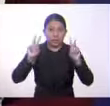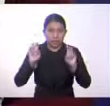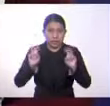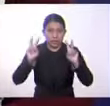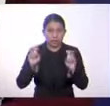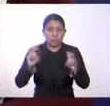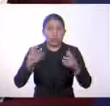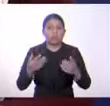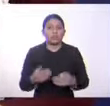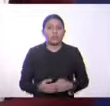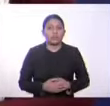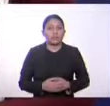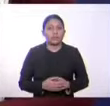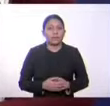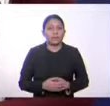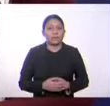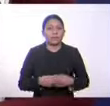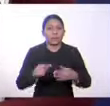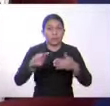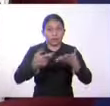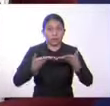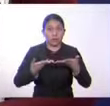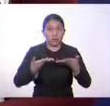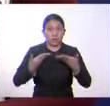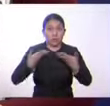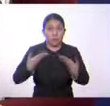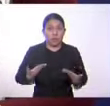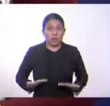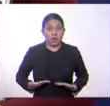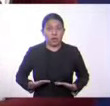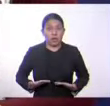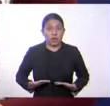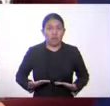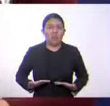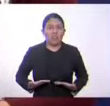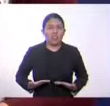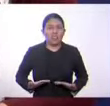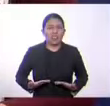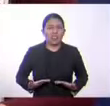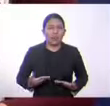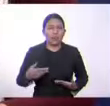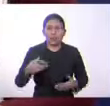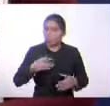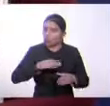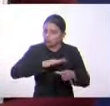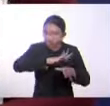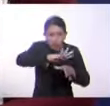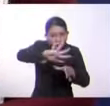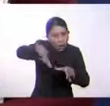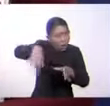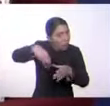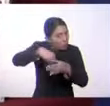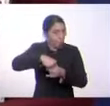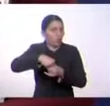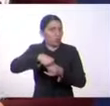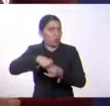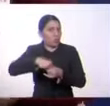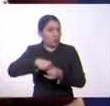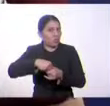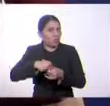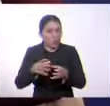los derechos humanos como una forma holística, integrada y